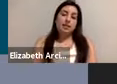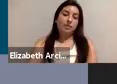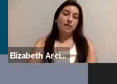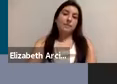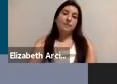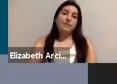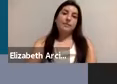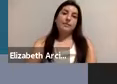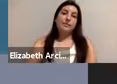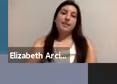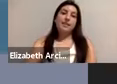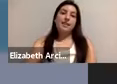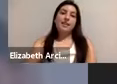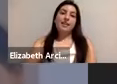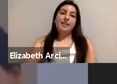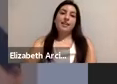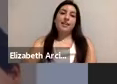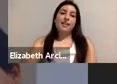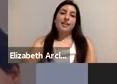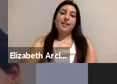visión residual.